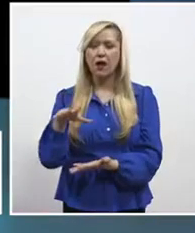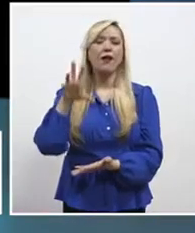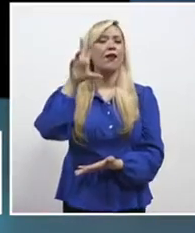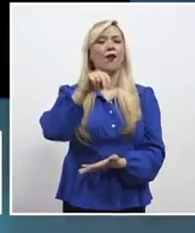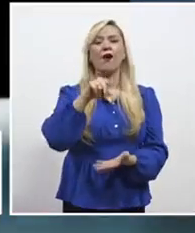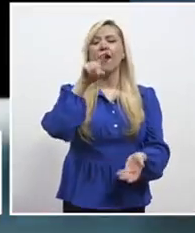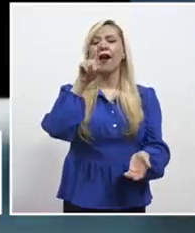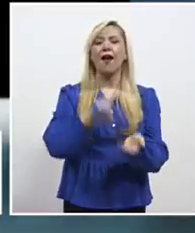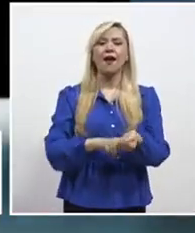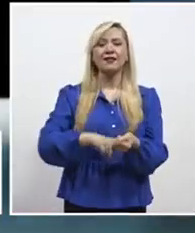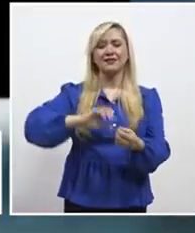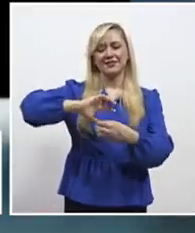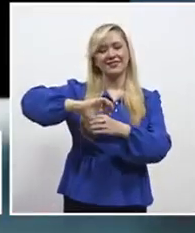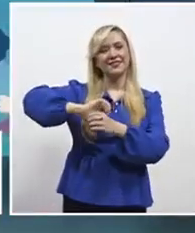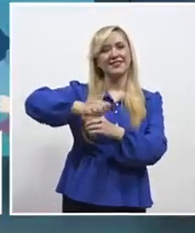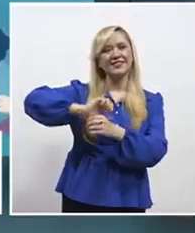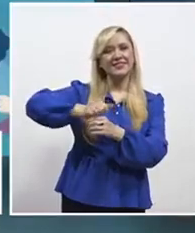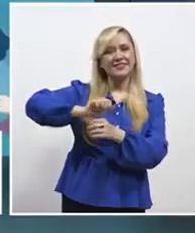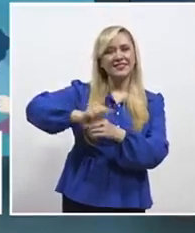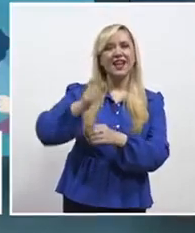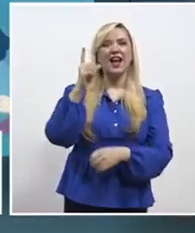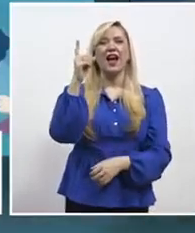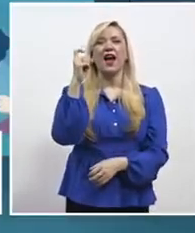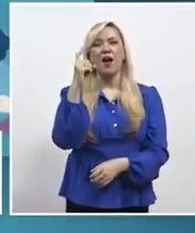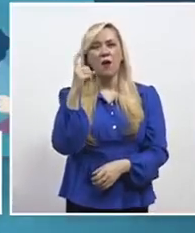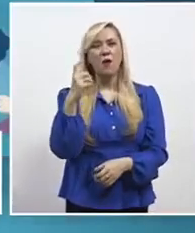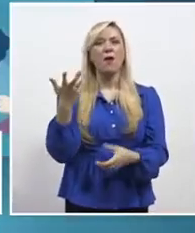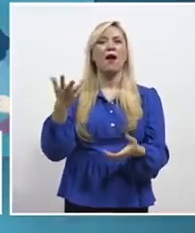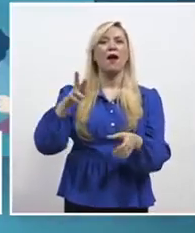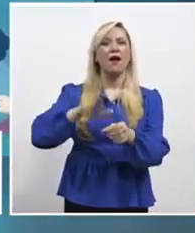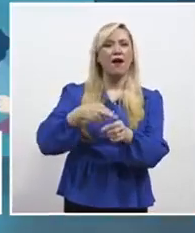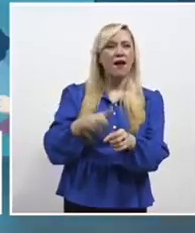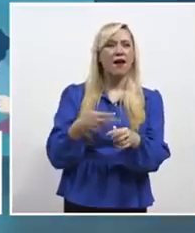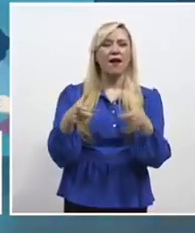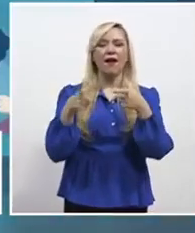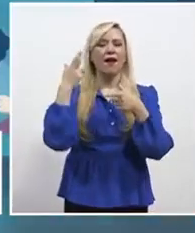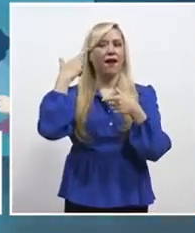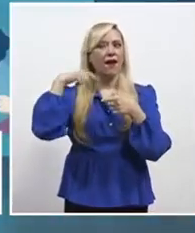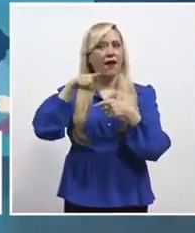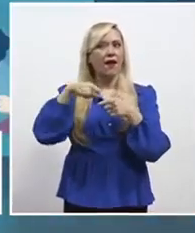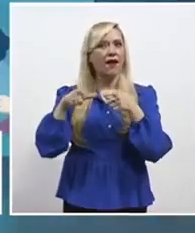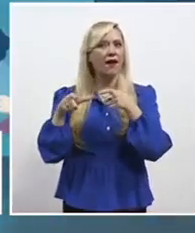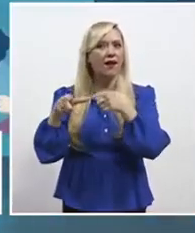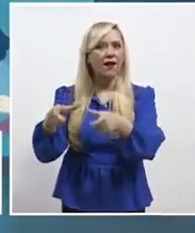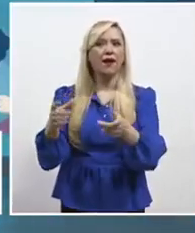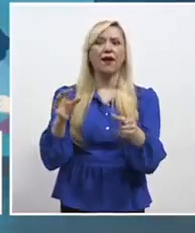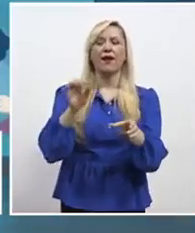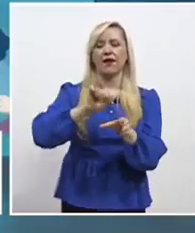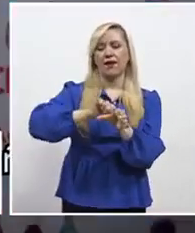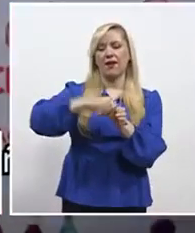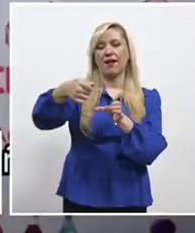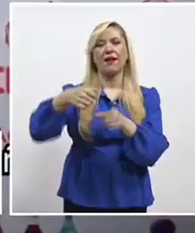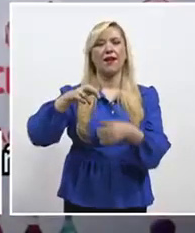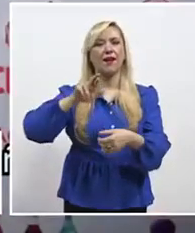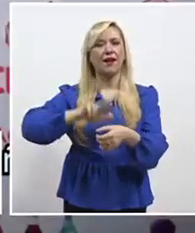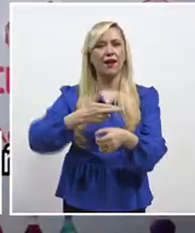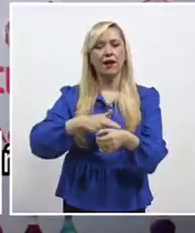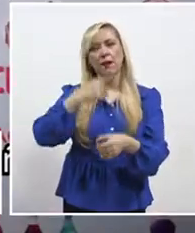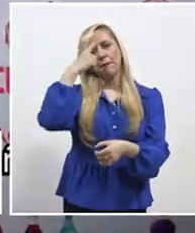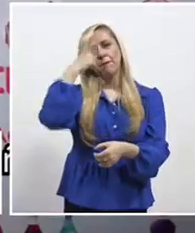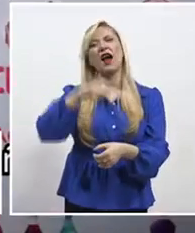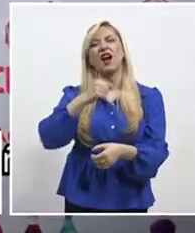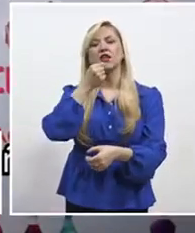fondos con el reciclaje de taparroscas, botellas de PET, CDs y latas de aluminio, destinados a brindar acompañamiento integral a niñas,